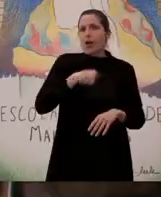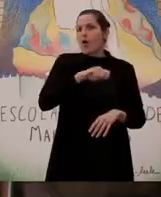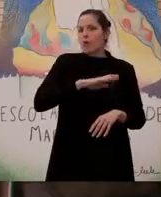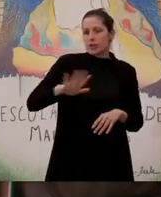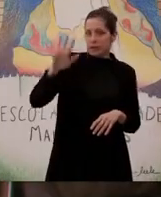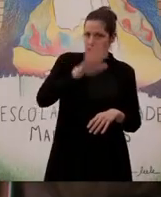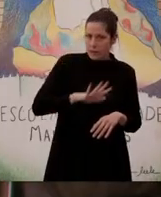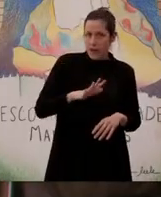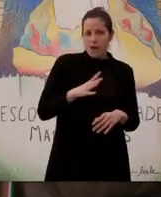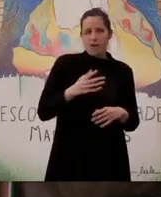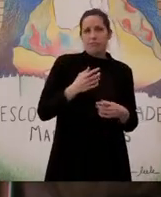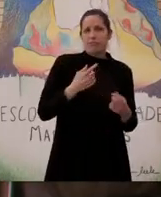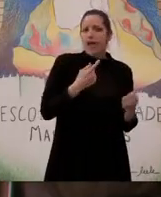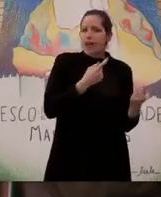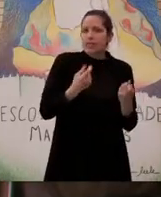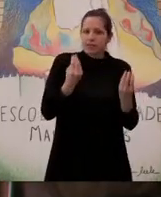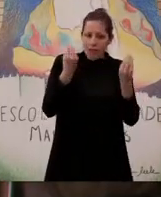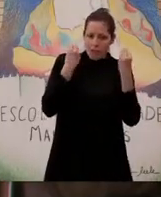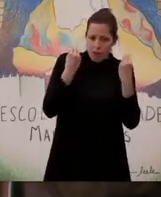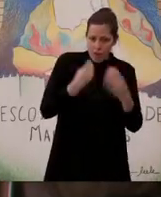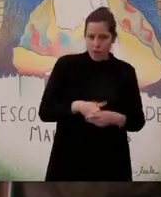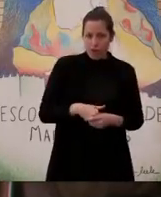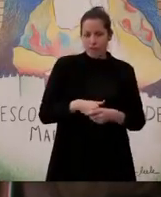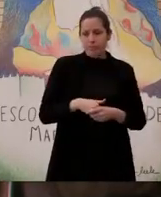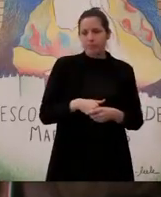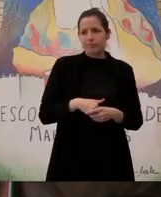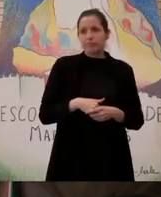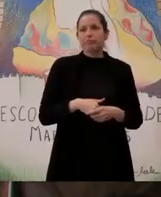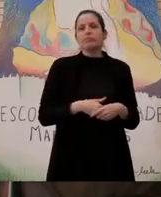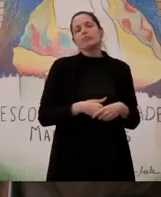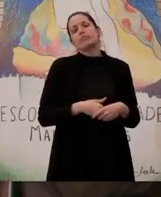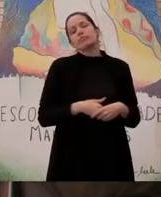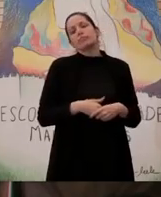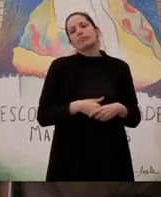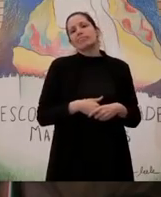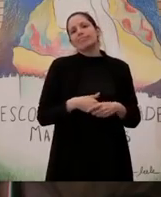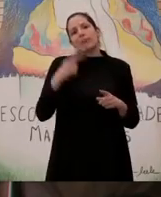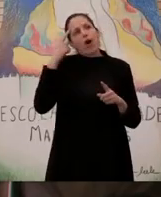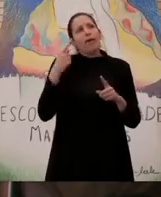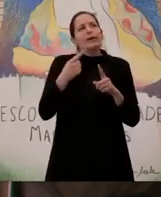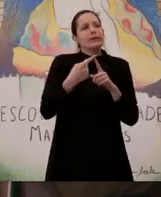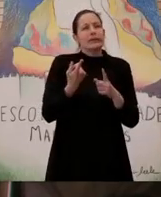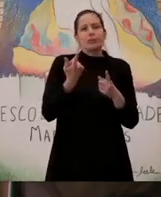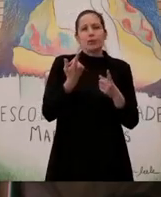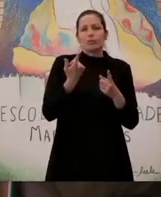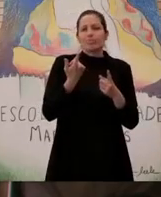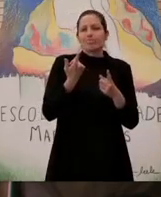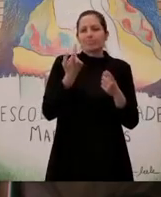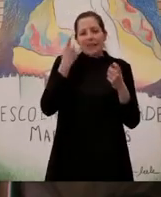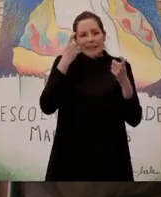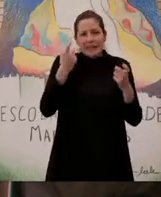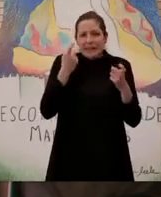Cómo podemos no con datos superar esas ofrendas que son ofrendas